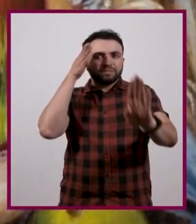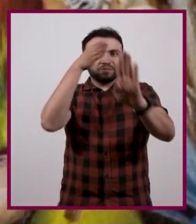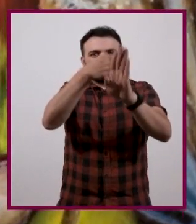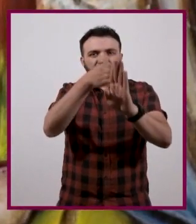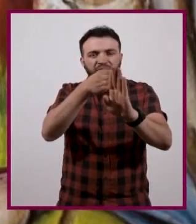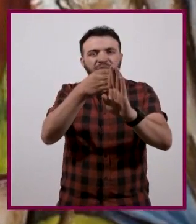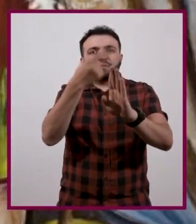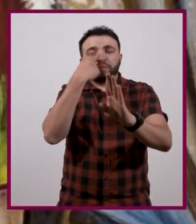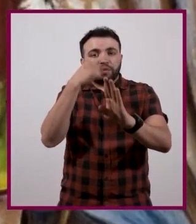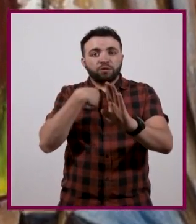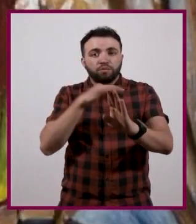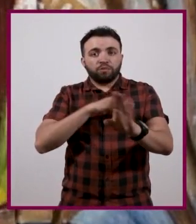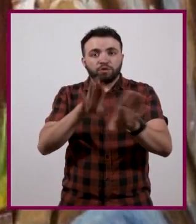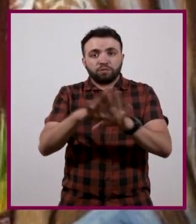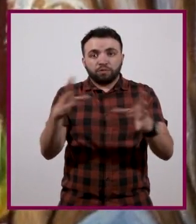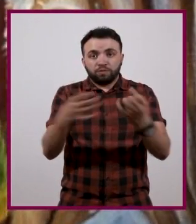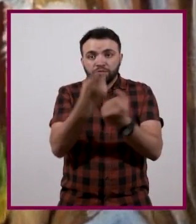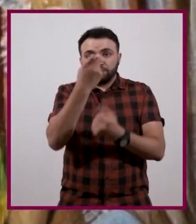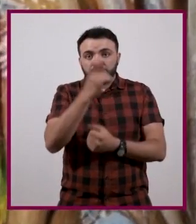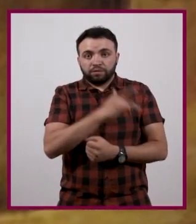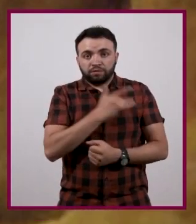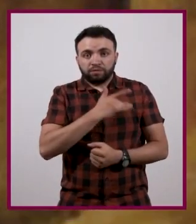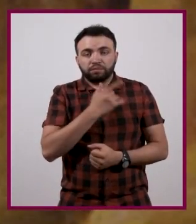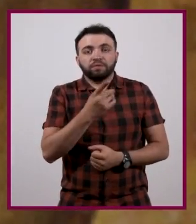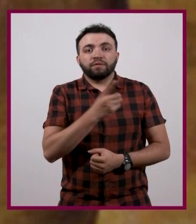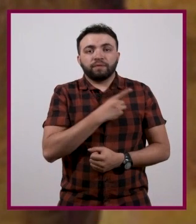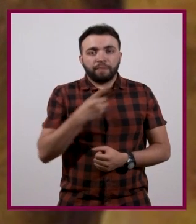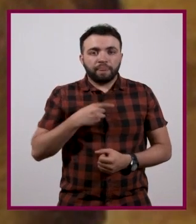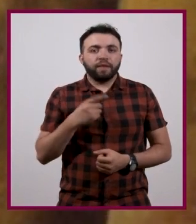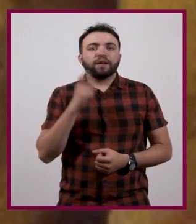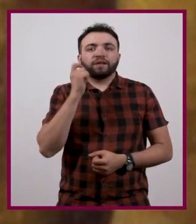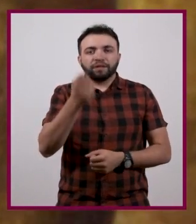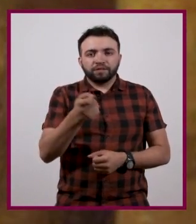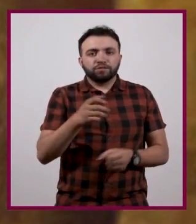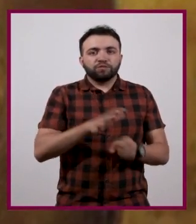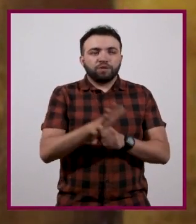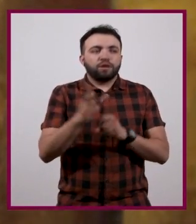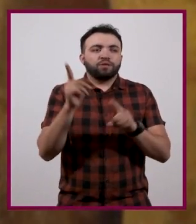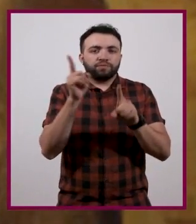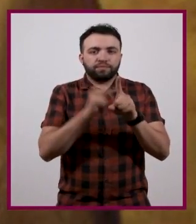para lograr esos sentimientos en el espectador es justamente a través del color.